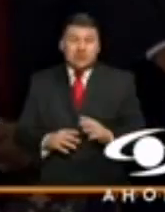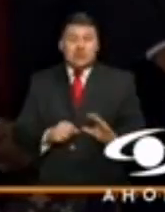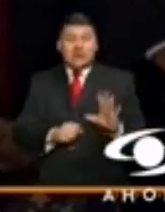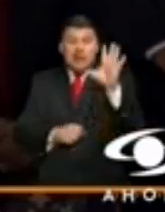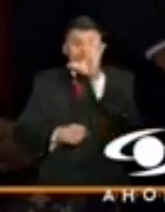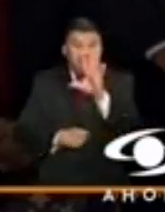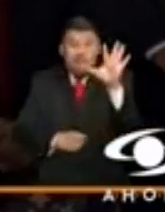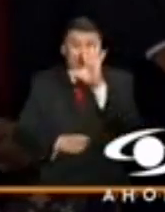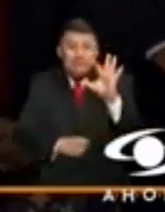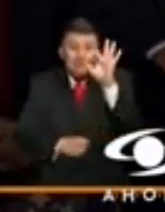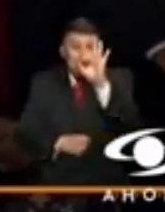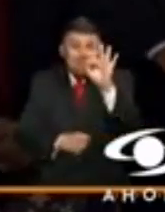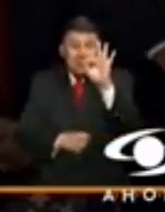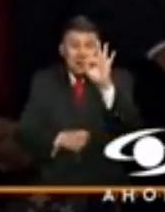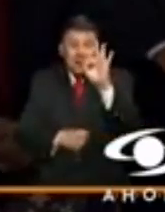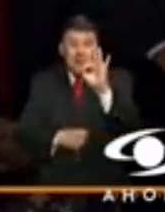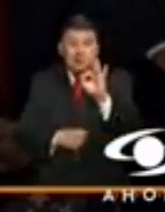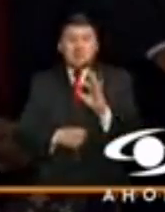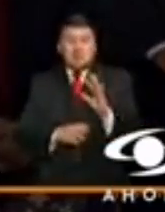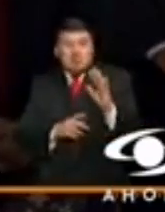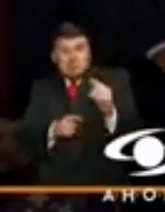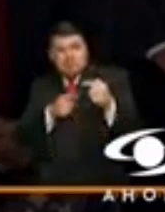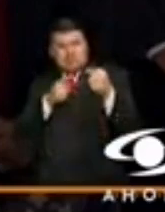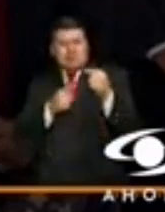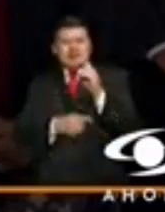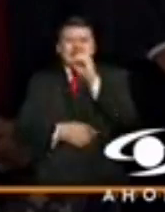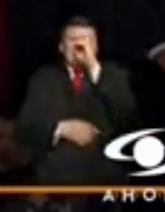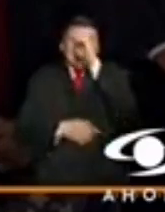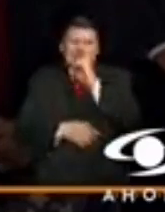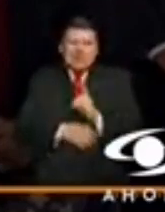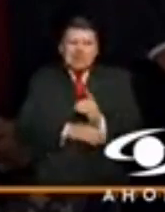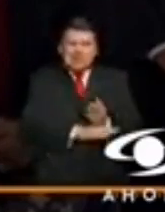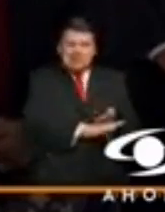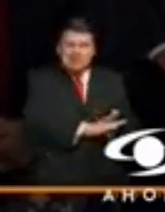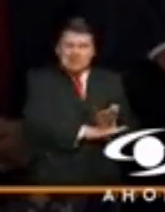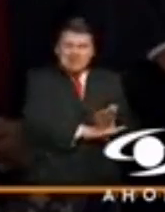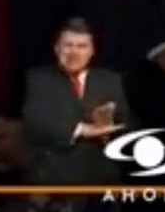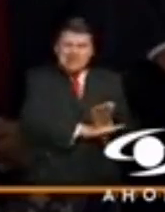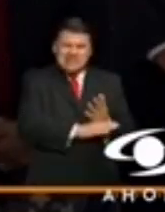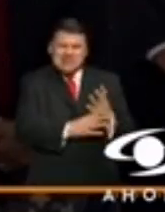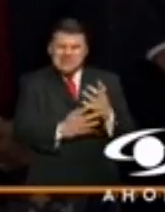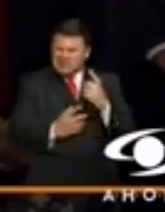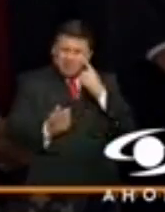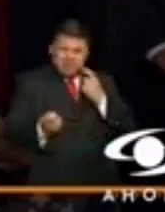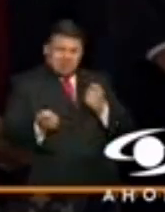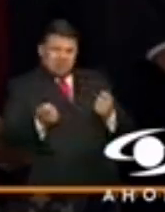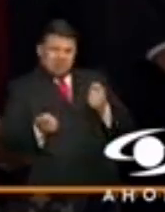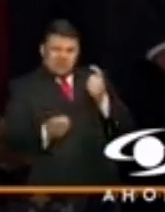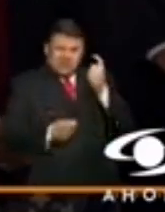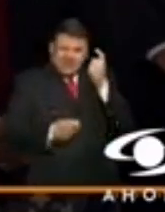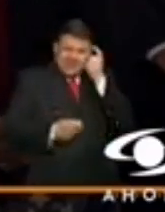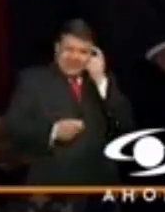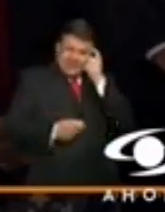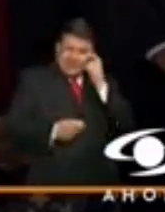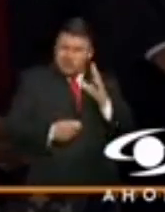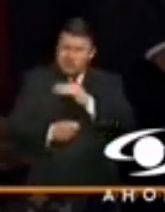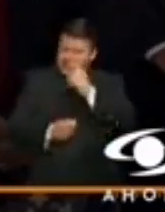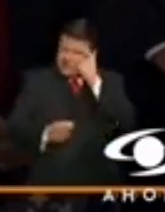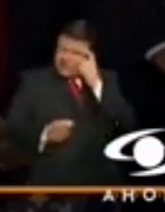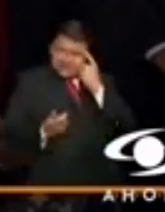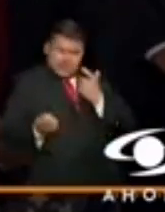virus lo podemos enfrentar con decisiones drásticas e inteligentes, desarrolladas por